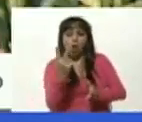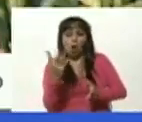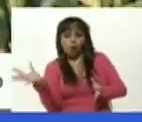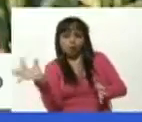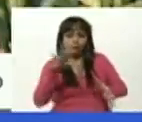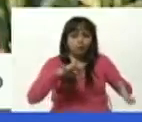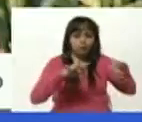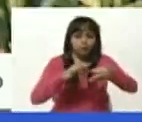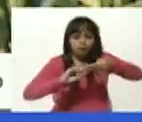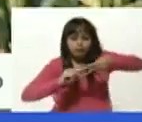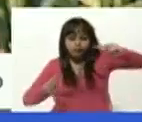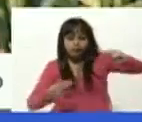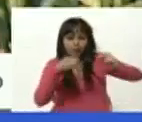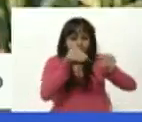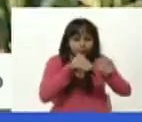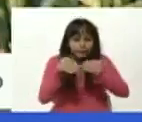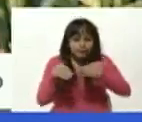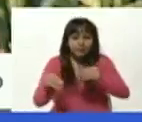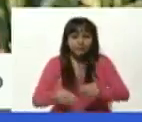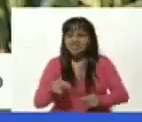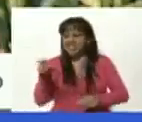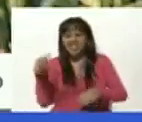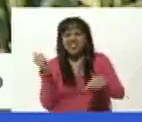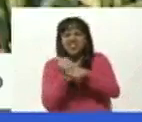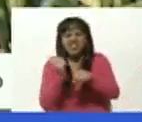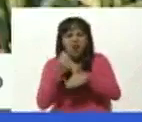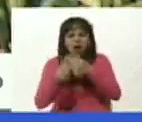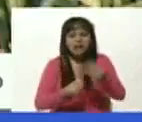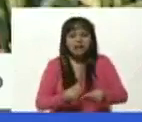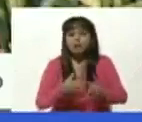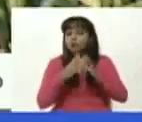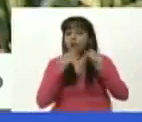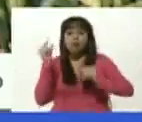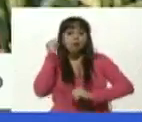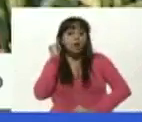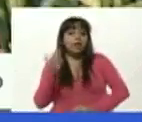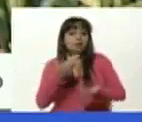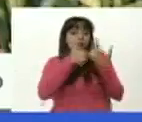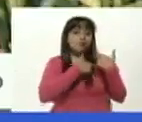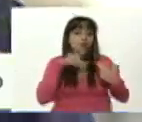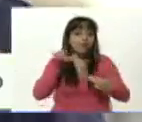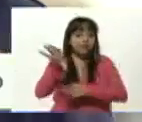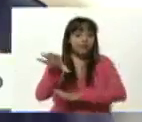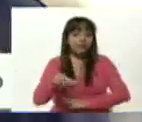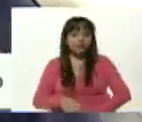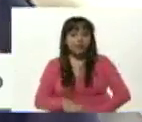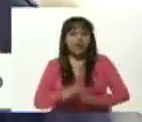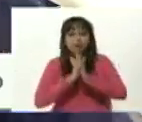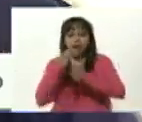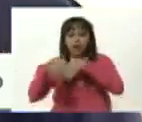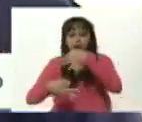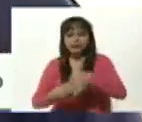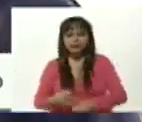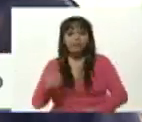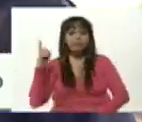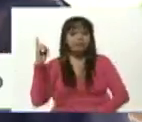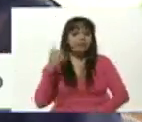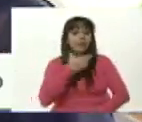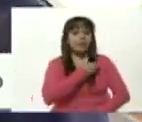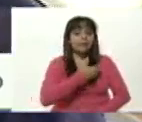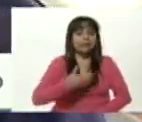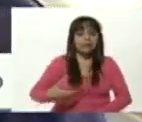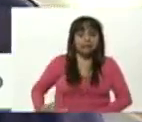hacen ustedes? Fíjense, puras mujeres dirigiendo la patria. Margaret. Presidente, la semilla